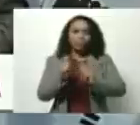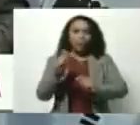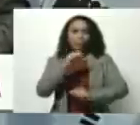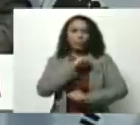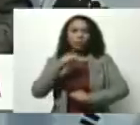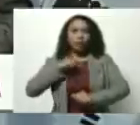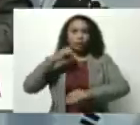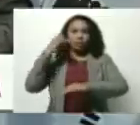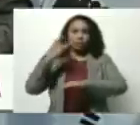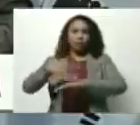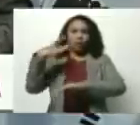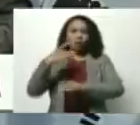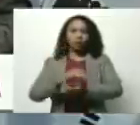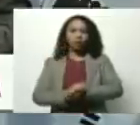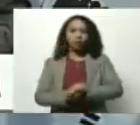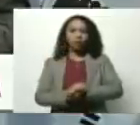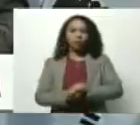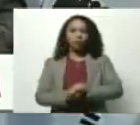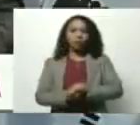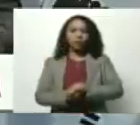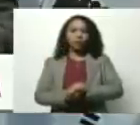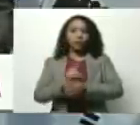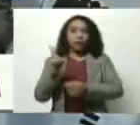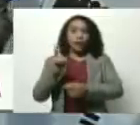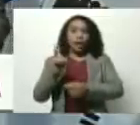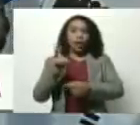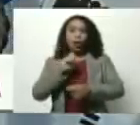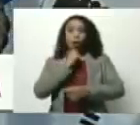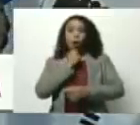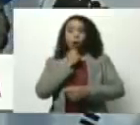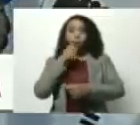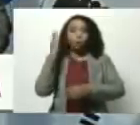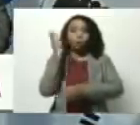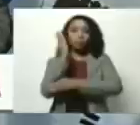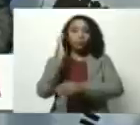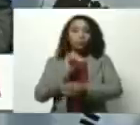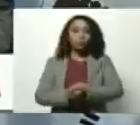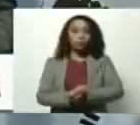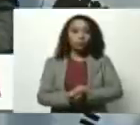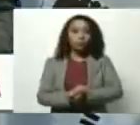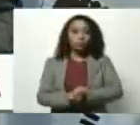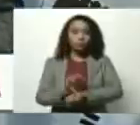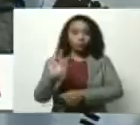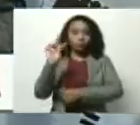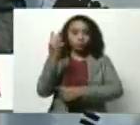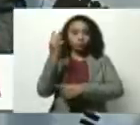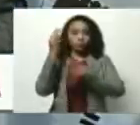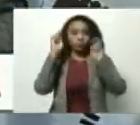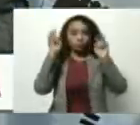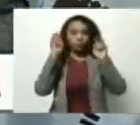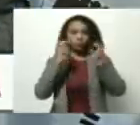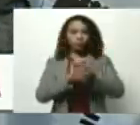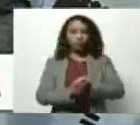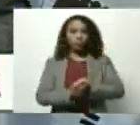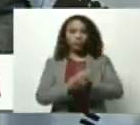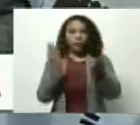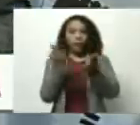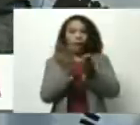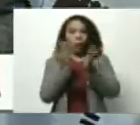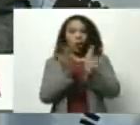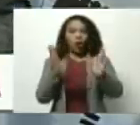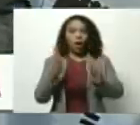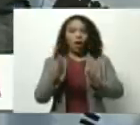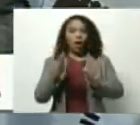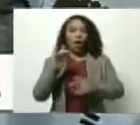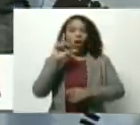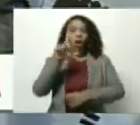personales graves previsto y sancionado en el Código Penal. Un segundo caso, Colegio Loyola Gumilla,